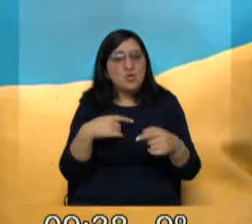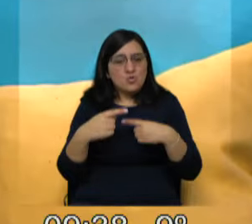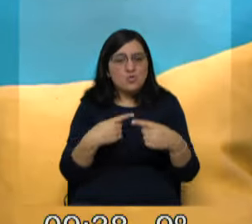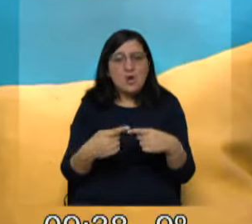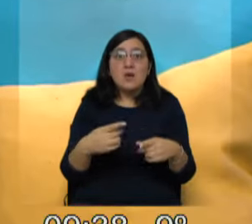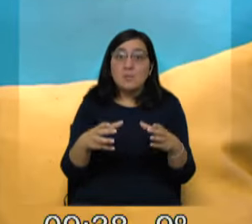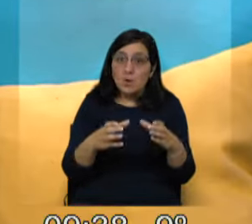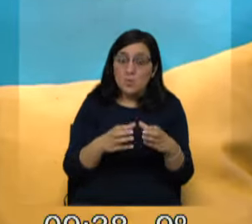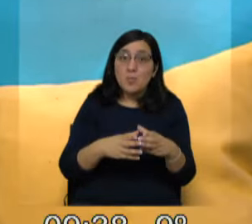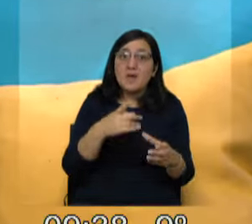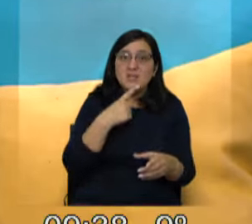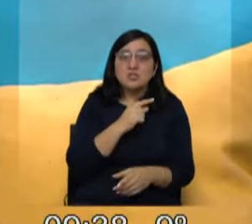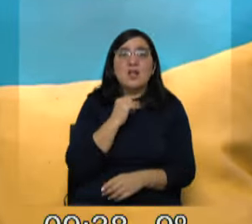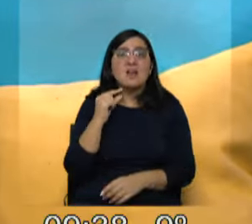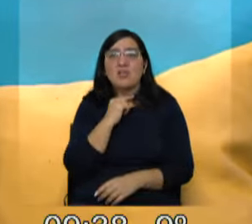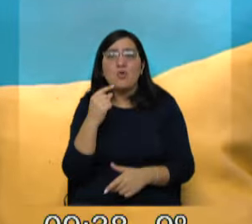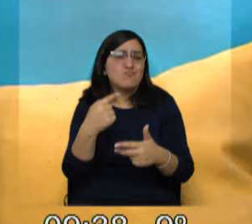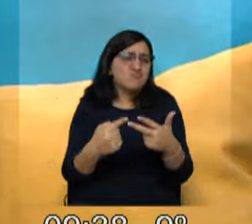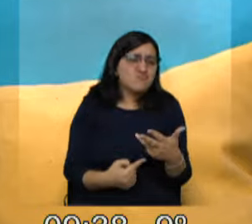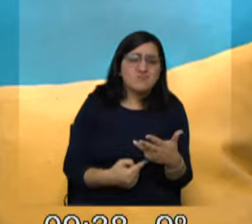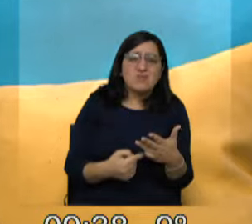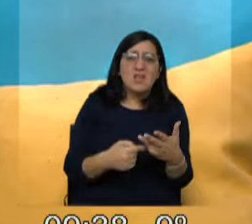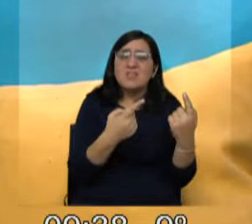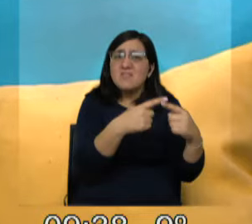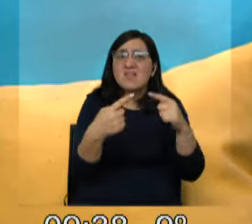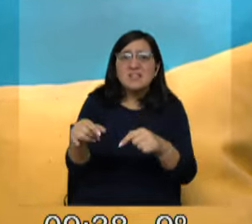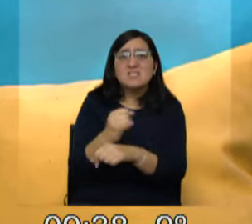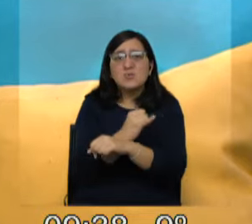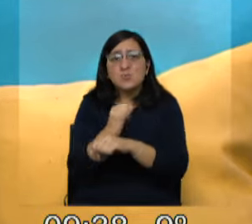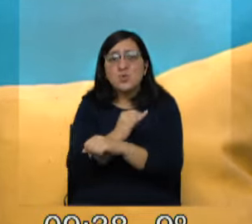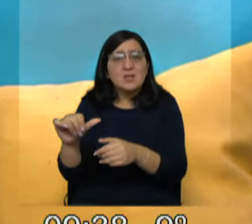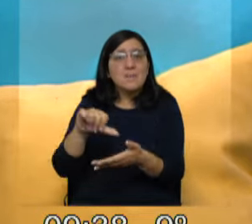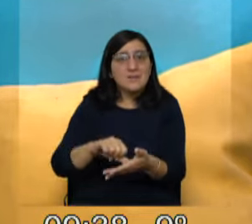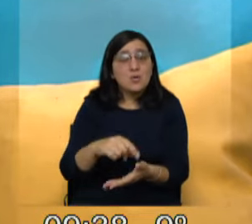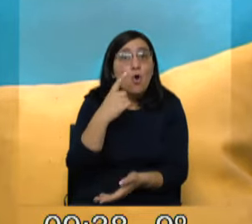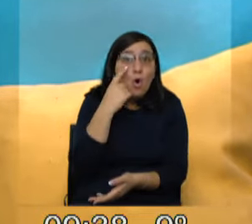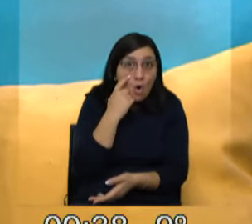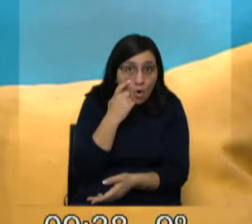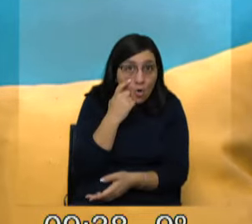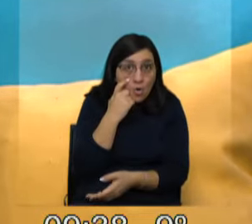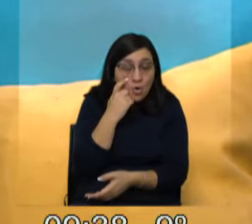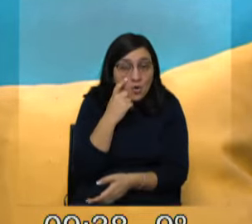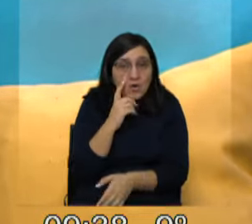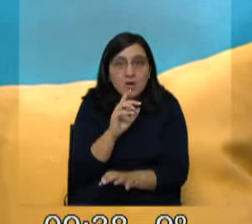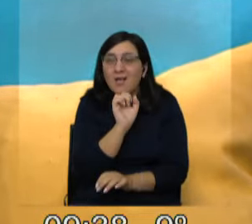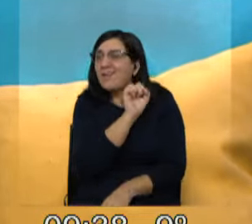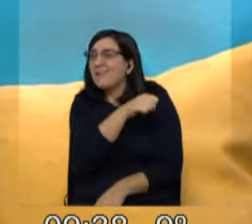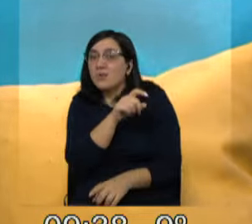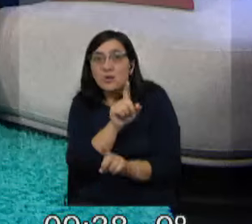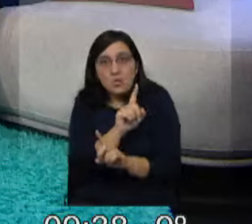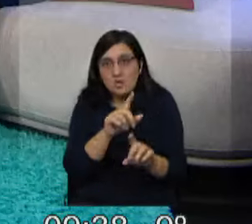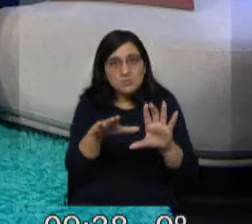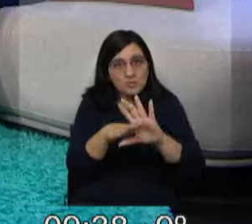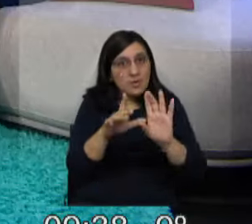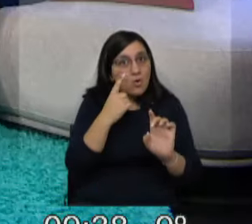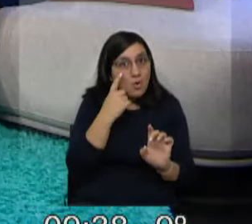partidos políticos, está en la religión, está en un montón de instituciones de nuestro país. Ojo con esta mirada al costado. Exacto. No es casual. Por